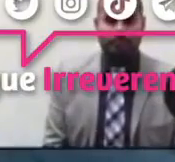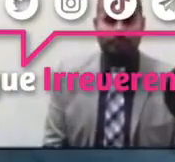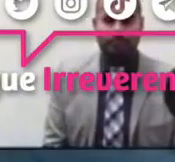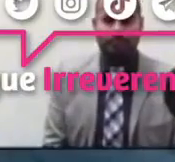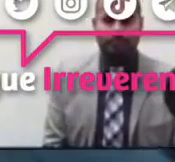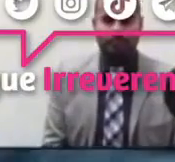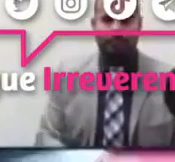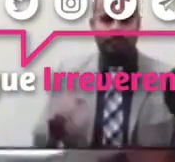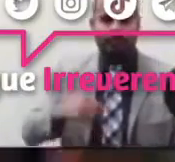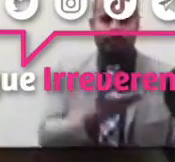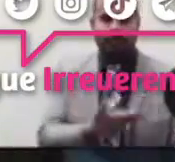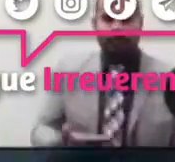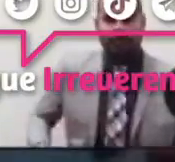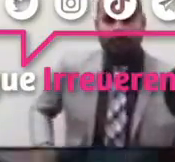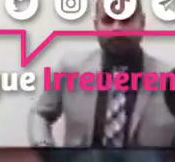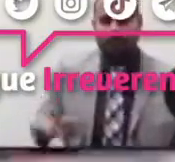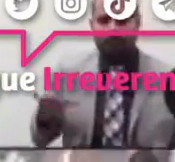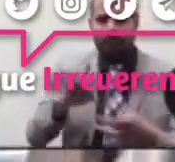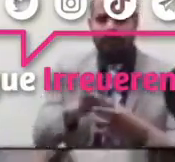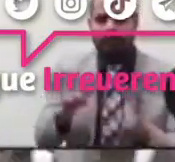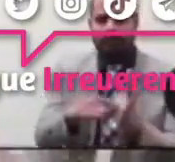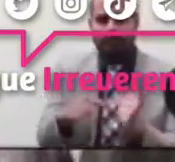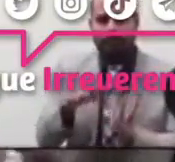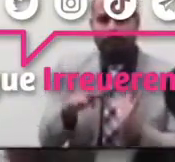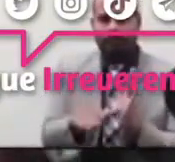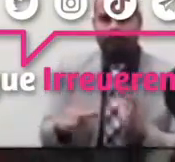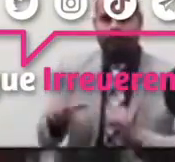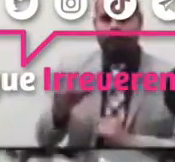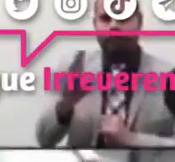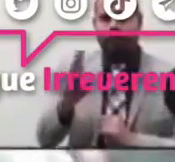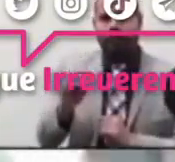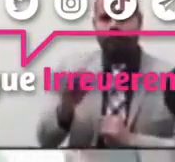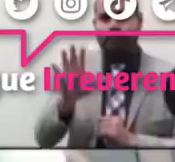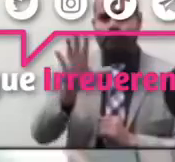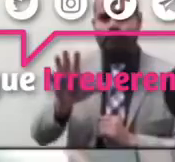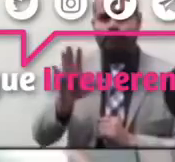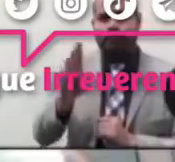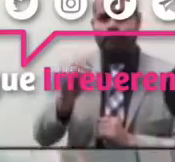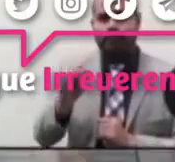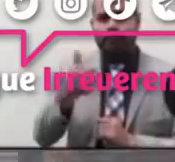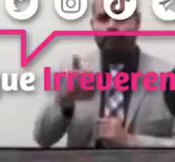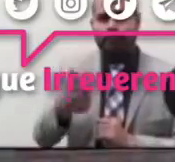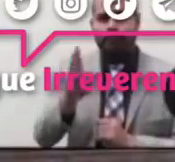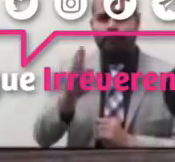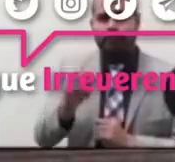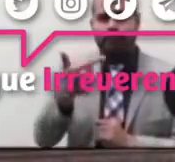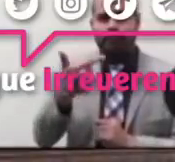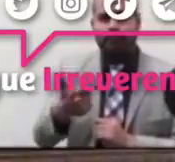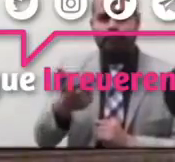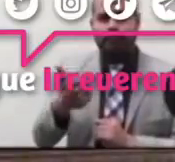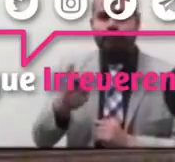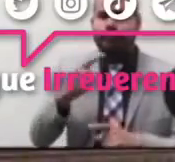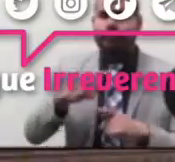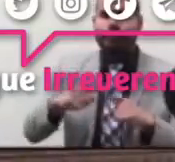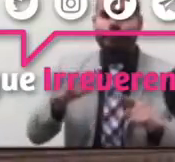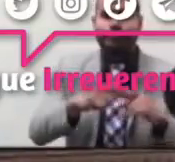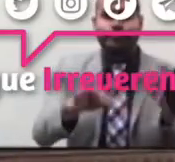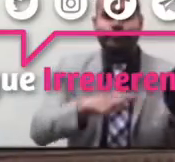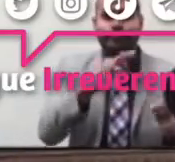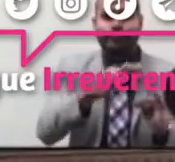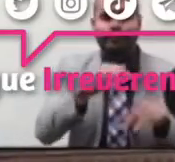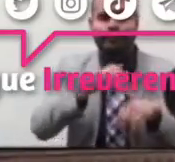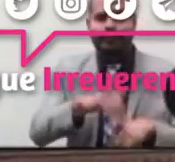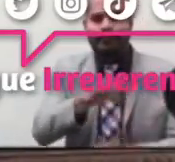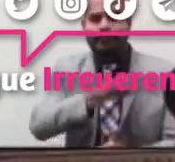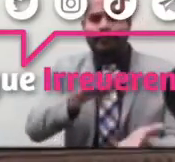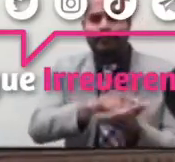Esta presidencia, de conformidad con lo dispuesto por los artículos 95, 96, 97 y demás relativos y aplicables de la